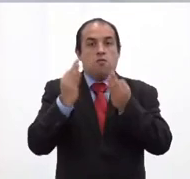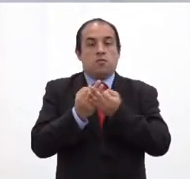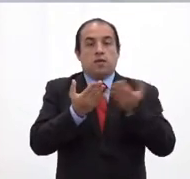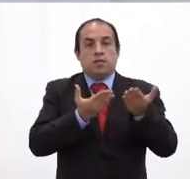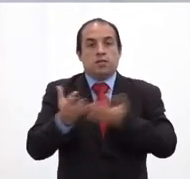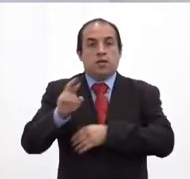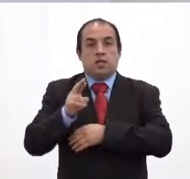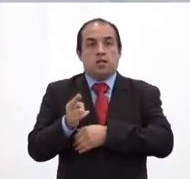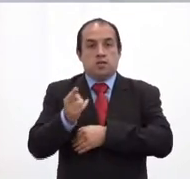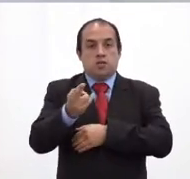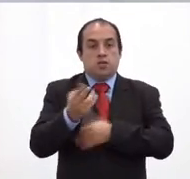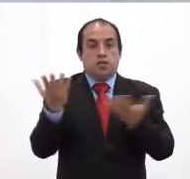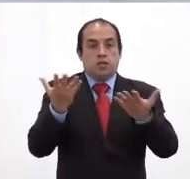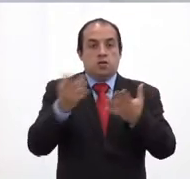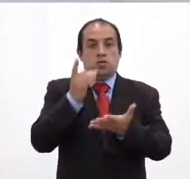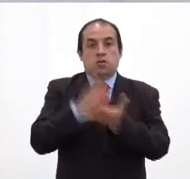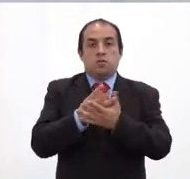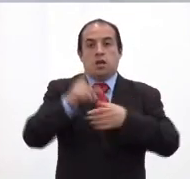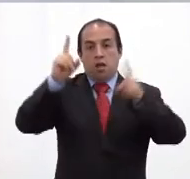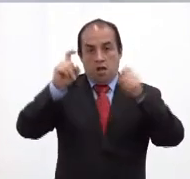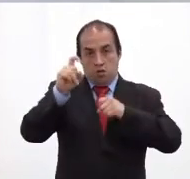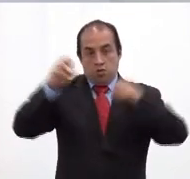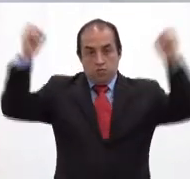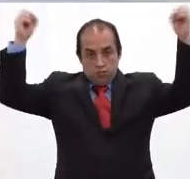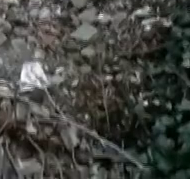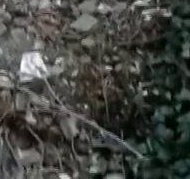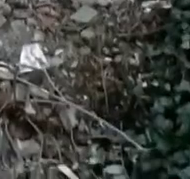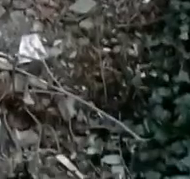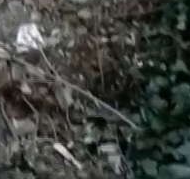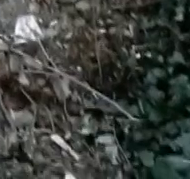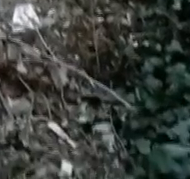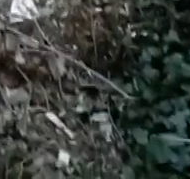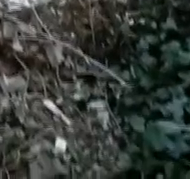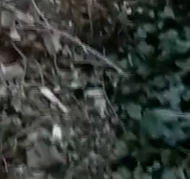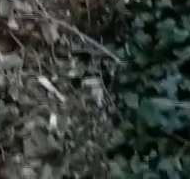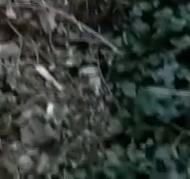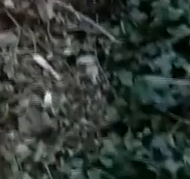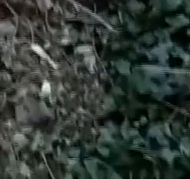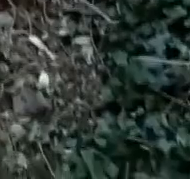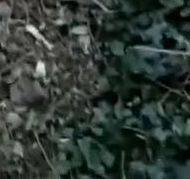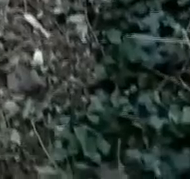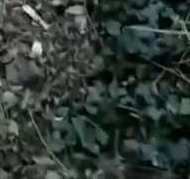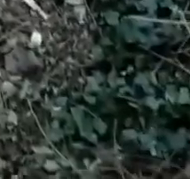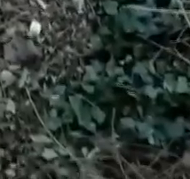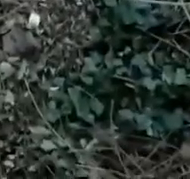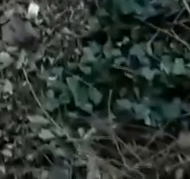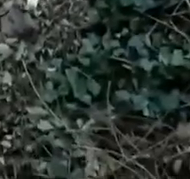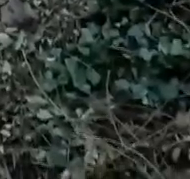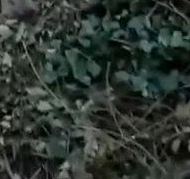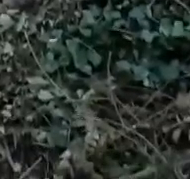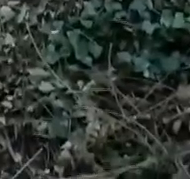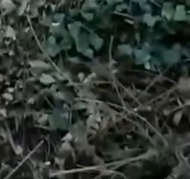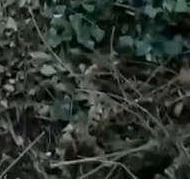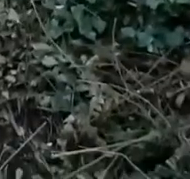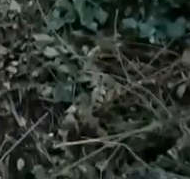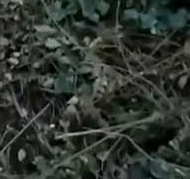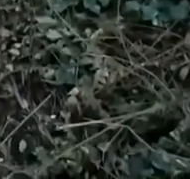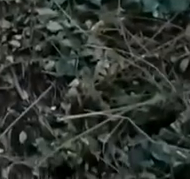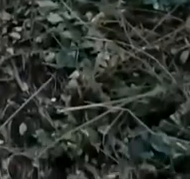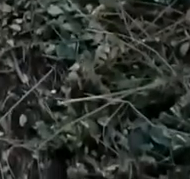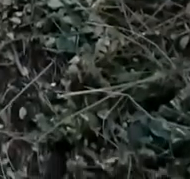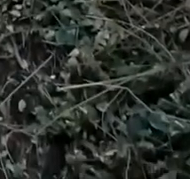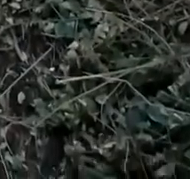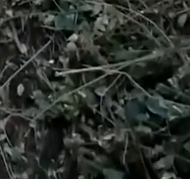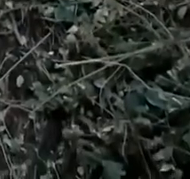río pues sea realmente agua de lluvia que viene de la parte alta, de los afluentes, de los manantiales naturales, evitar